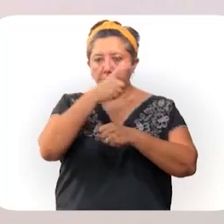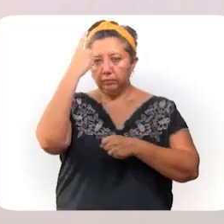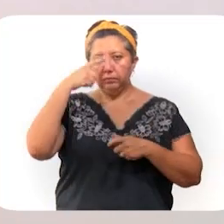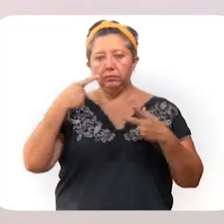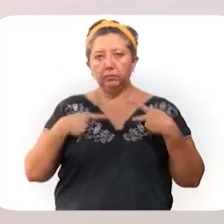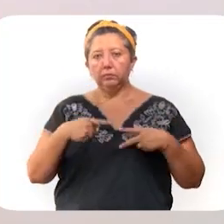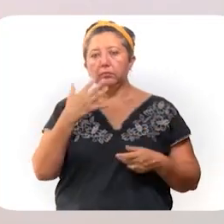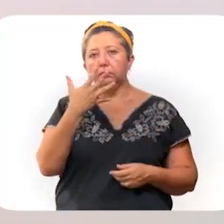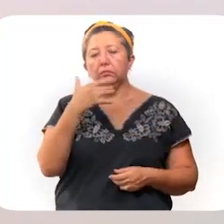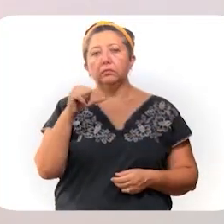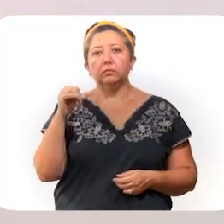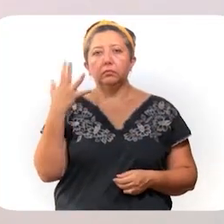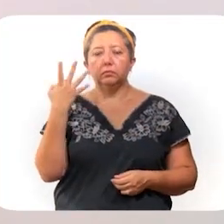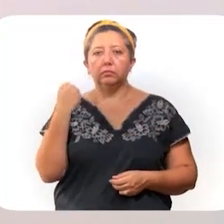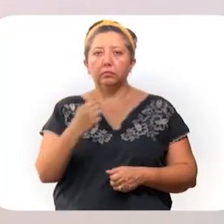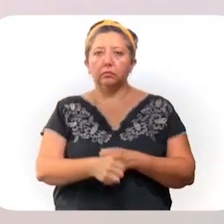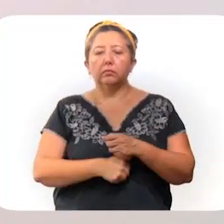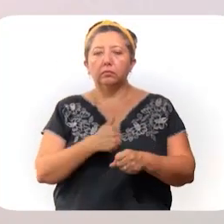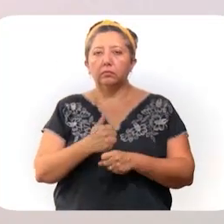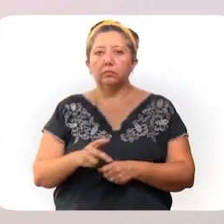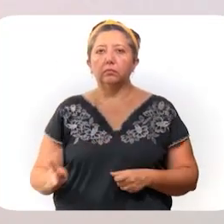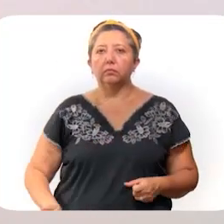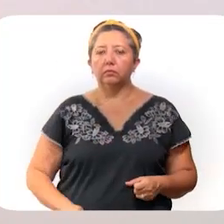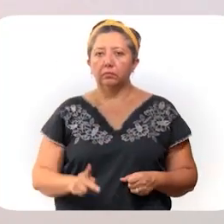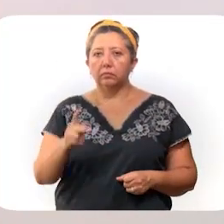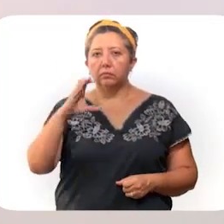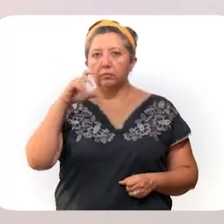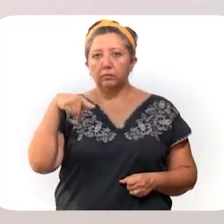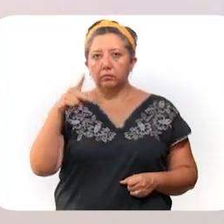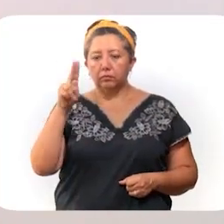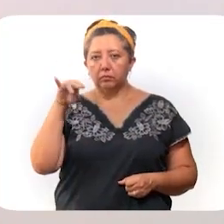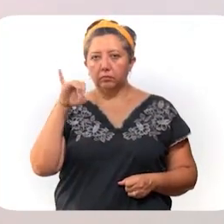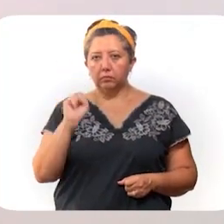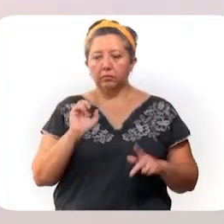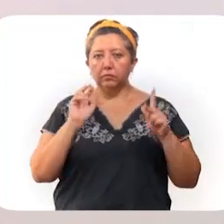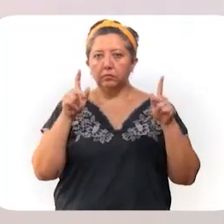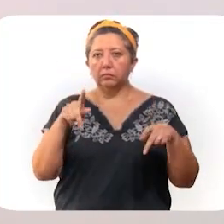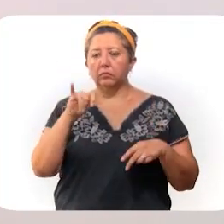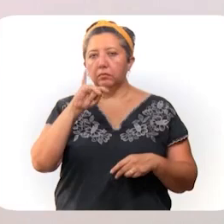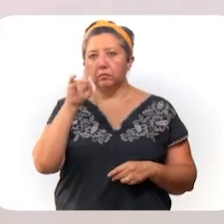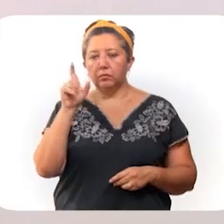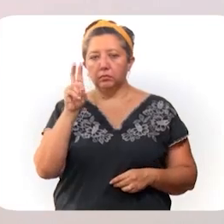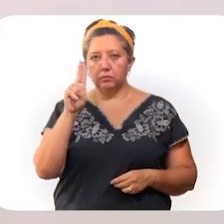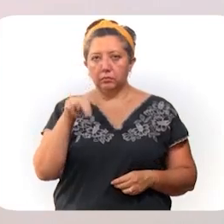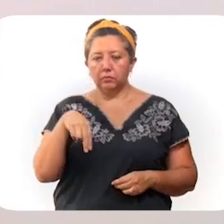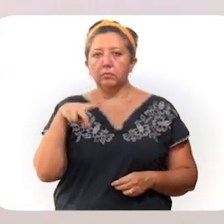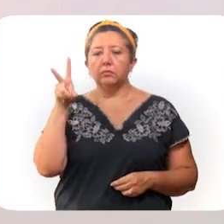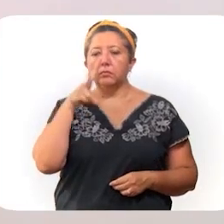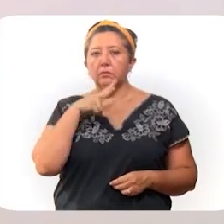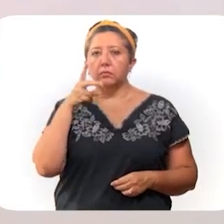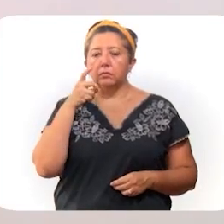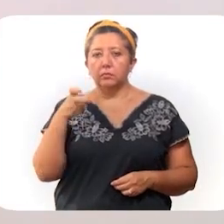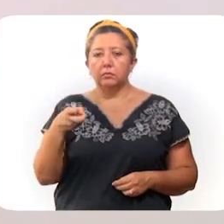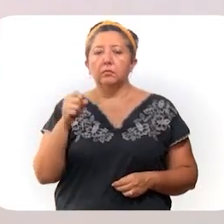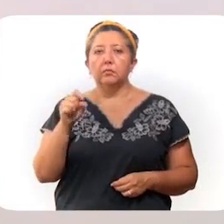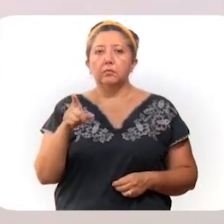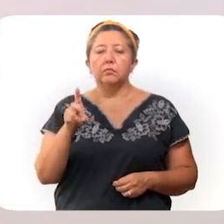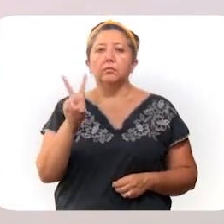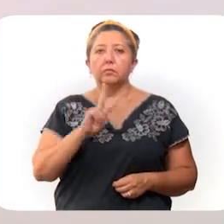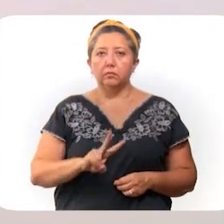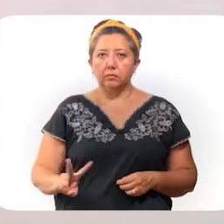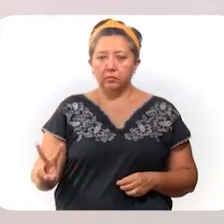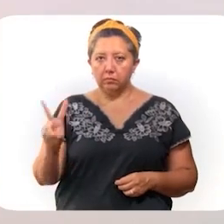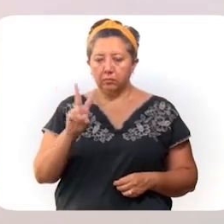para personas de 50 a 59 años en los municipios de Canacín, Progreso, Tizimín y Valladolid a partir de ese mismo